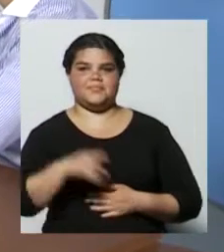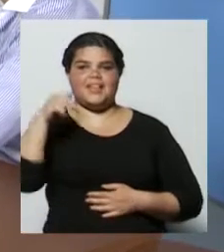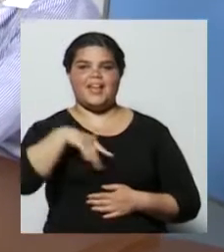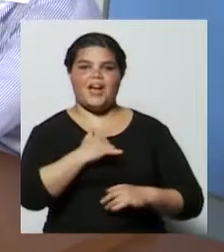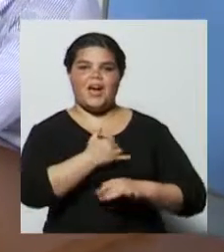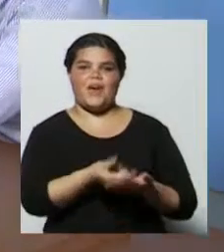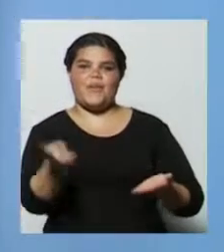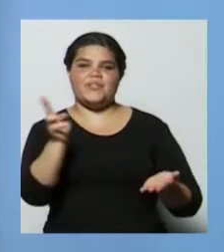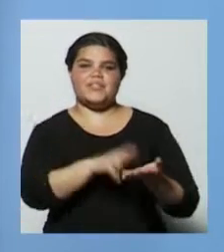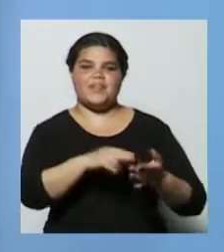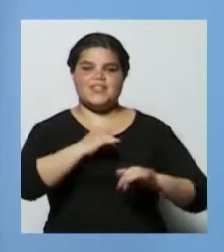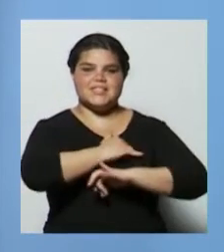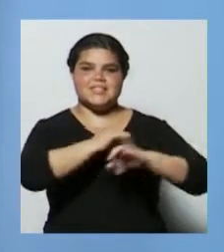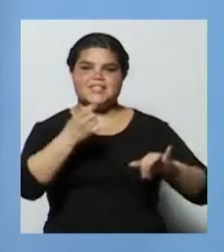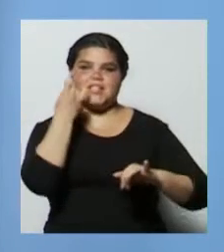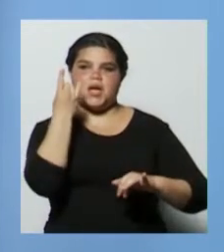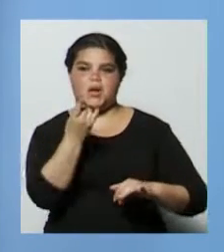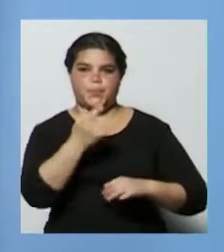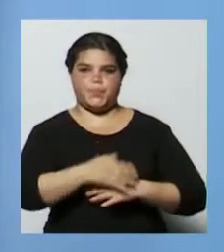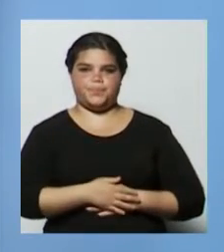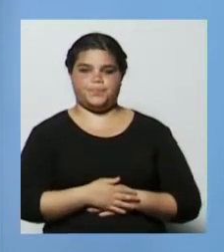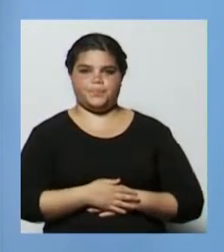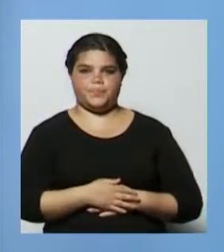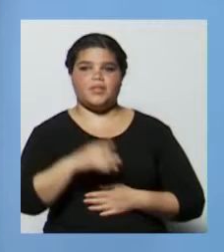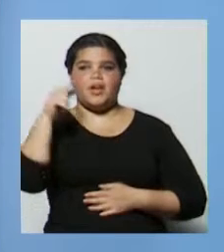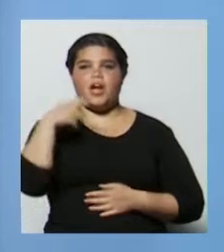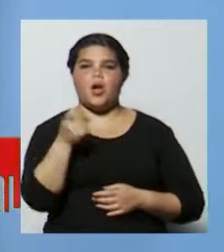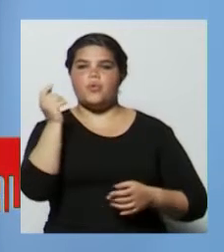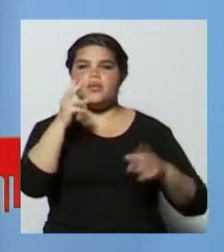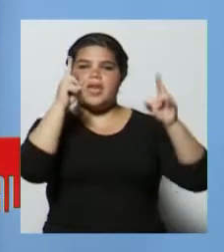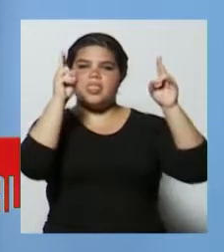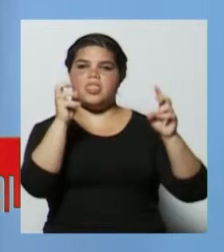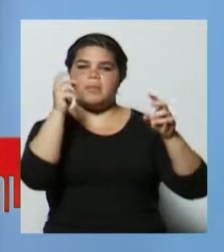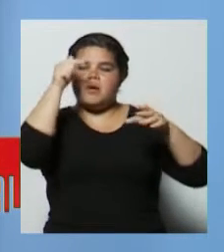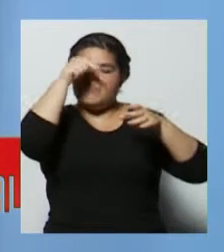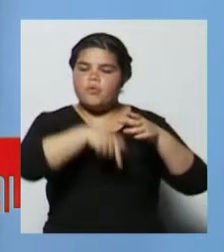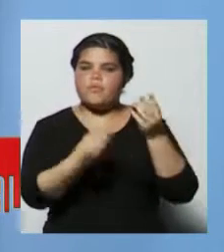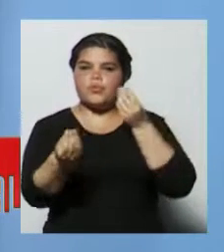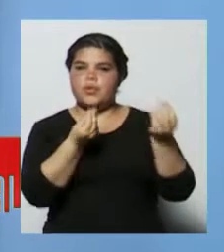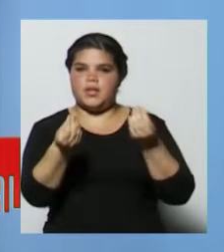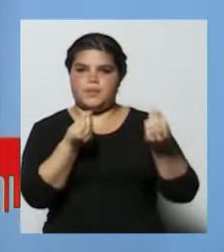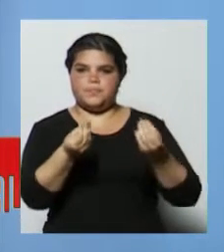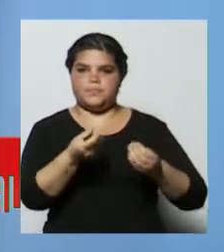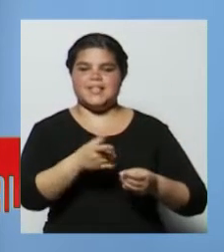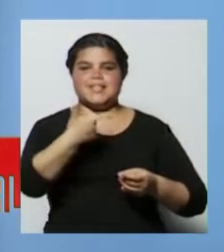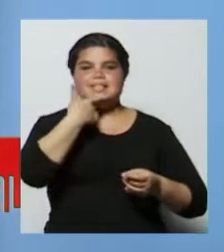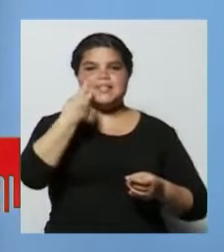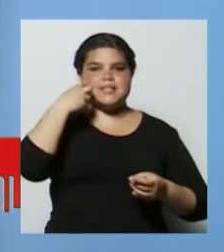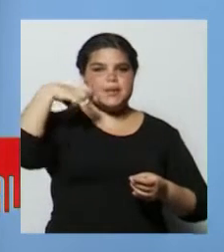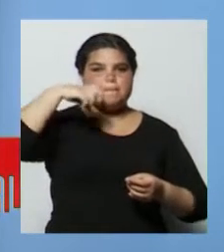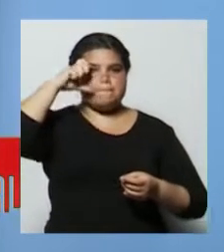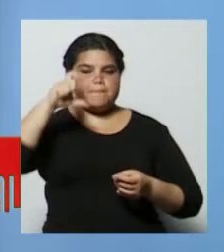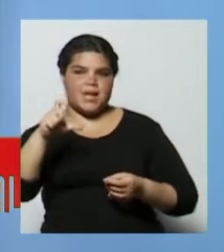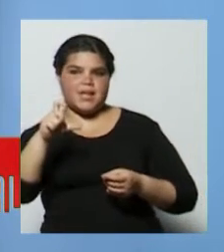Aquí estamos en Señal U, en Panorama U, edición central. Vamos a profundizar ahora en este bloque sobre un informe del CIPEC. El CIPEC es el Centro